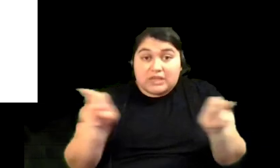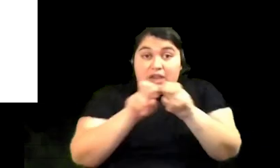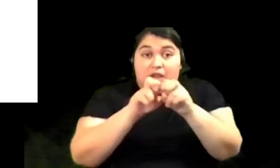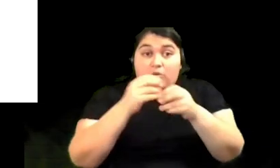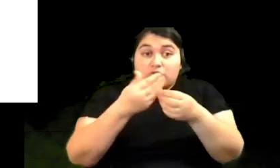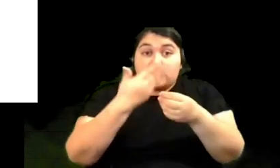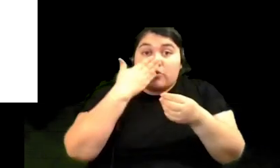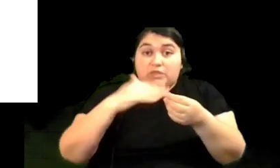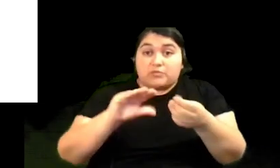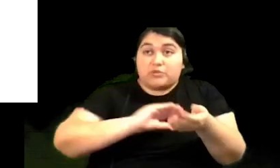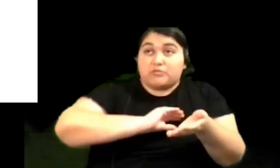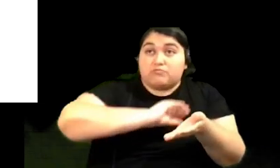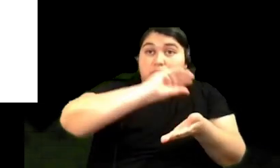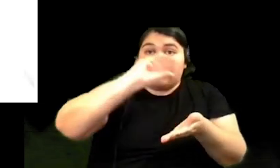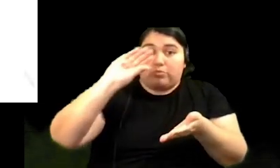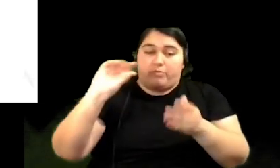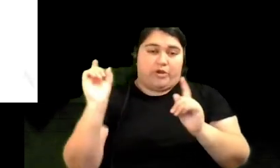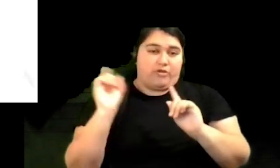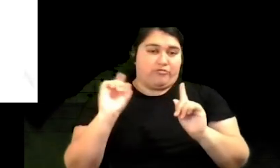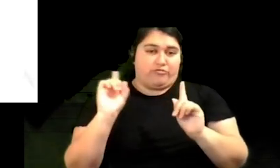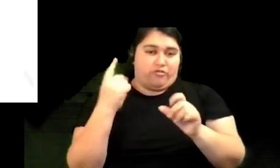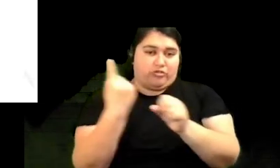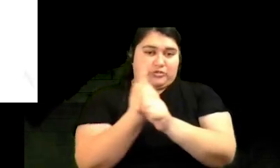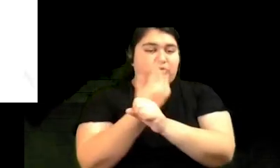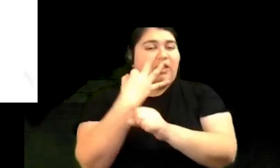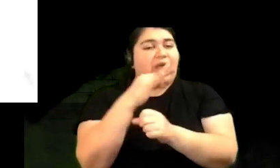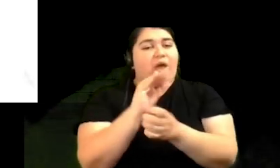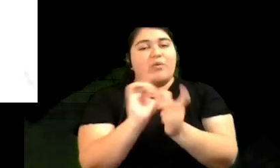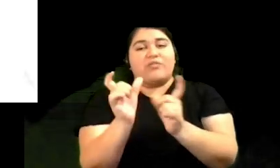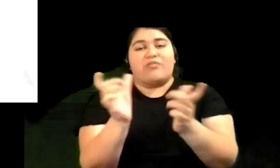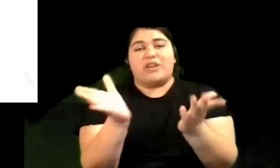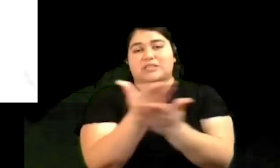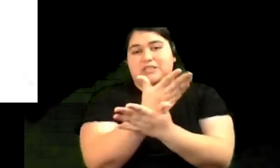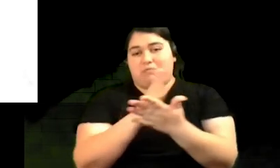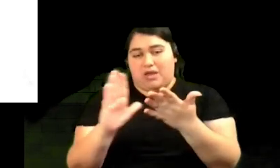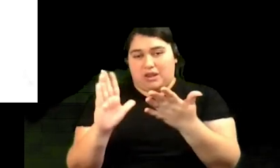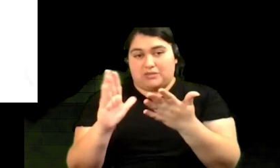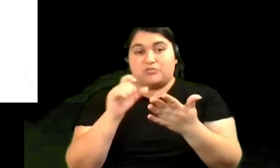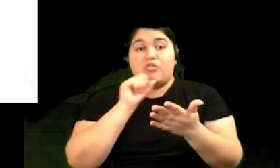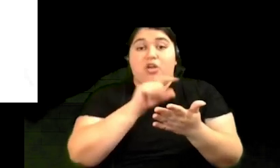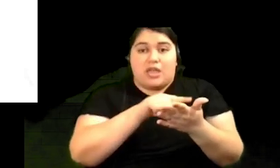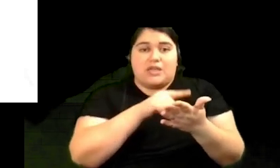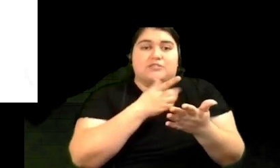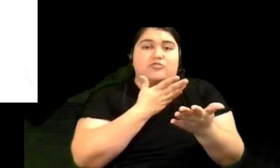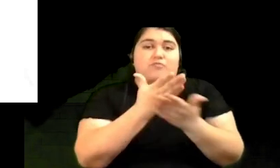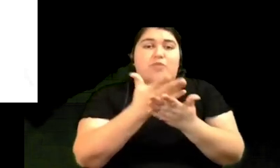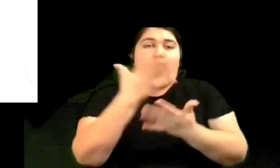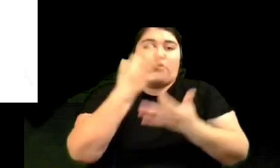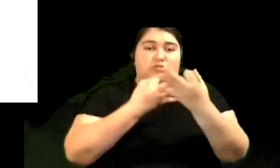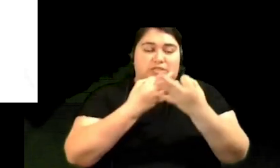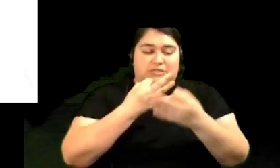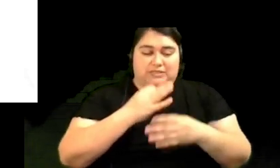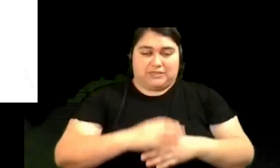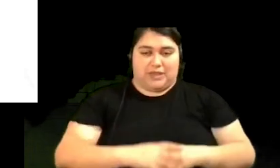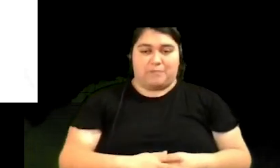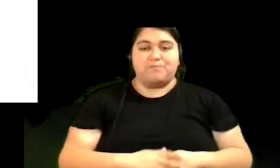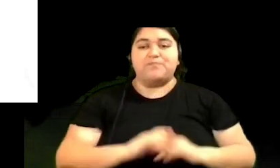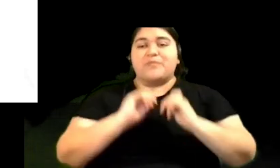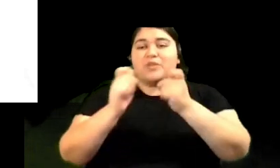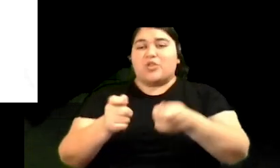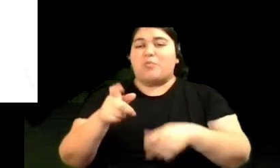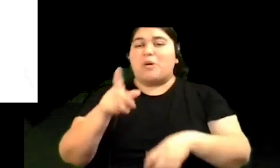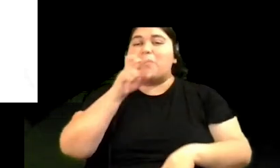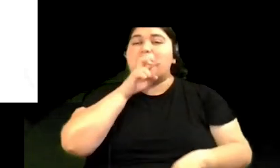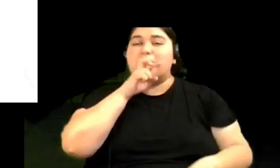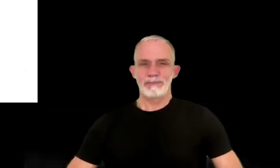considerandos básicos o más trascendentes que tiene en cuenta el fallo Cantalupi del día 2 de julio. En la Municipalidad de Buenos Aires hay un